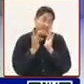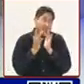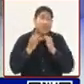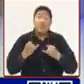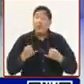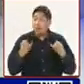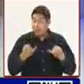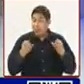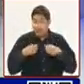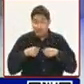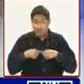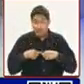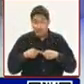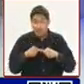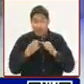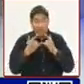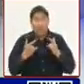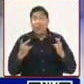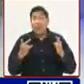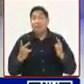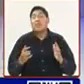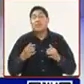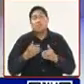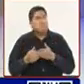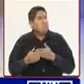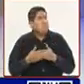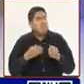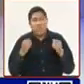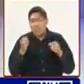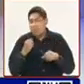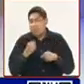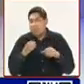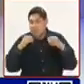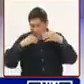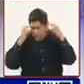Los jóvenes se van a mantener dentro de estas carpas, combatiendo las inclemencias del tiempo, pero con la esperanza de construir.